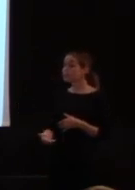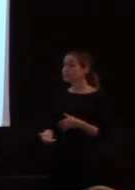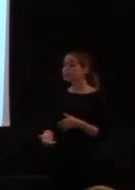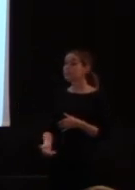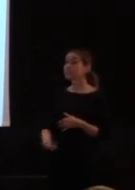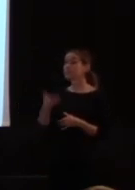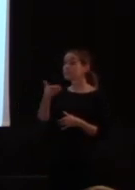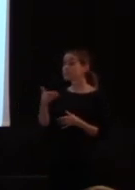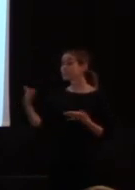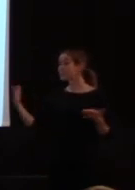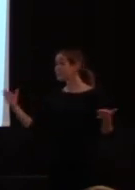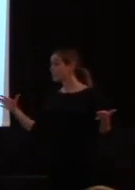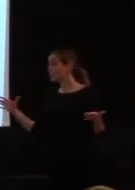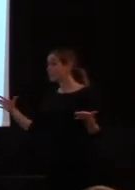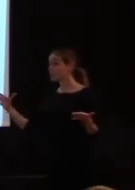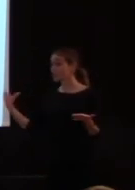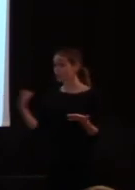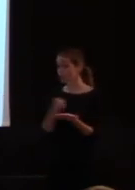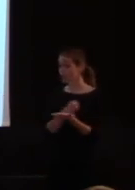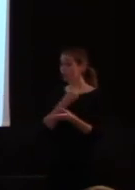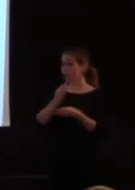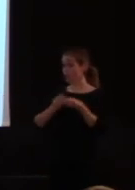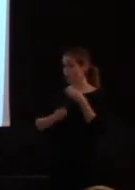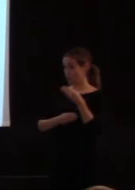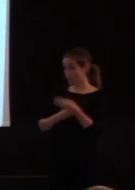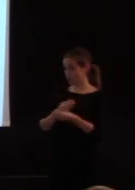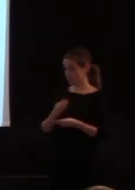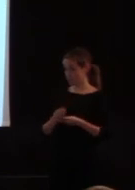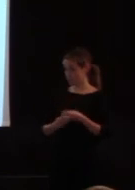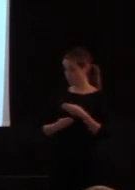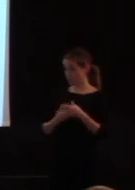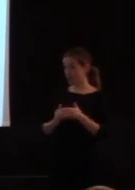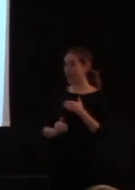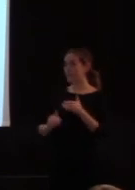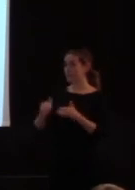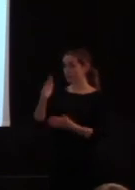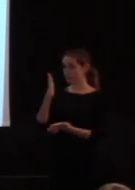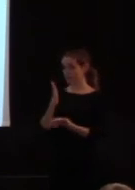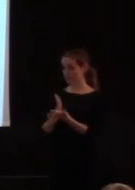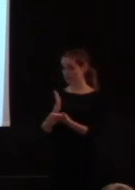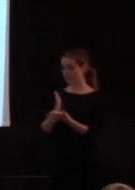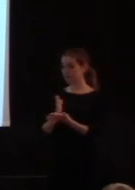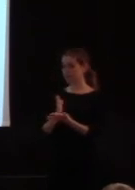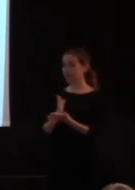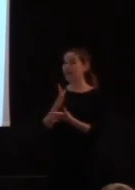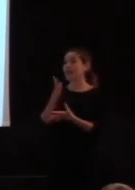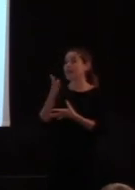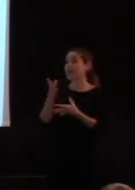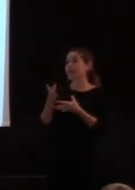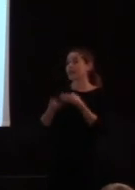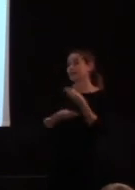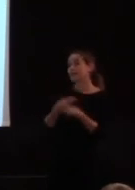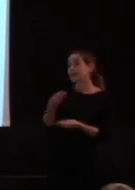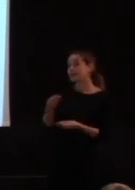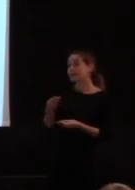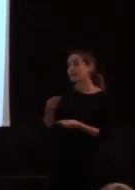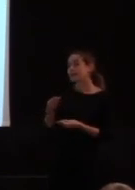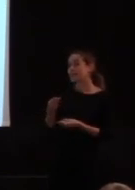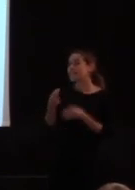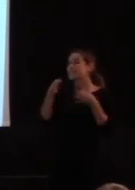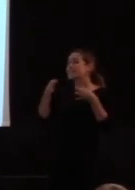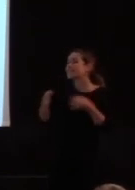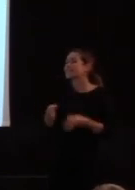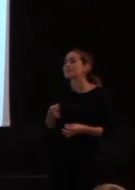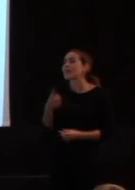que todos lo hagamos. Próximo día de clase. ¿Qué pasa? ¿Qué pasa? Que siempre tengo alumno, que por lo que